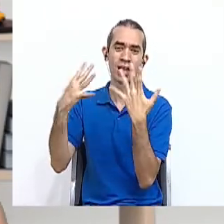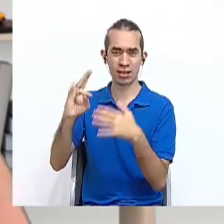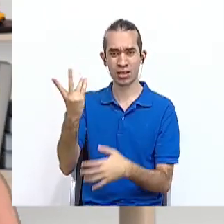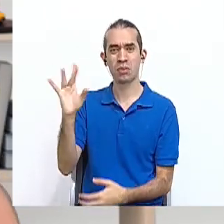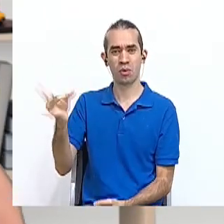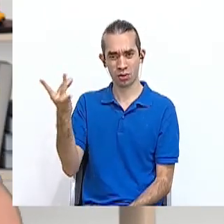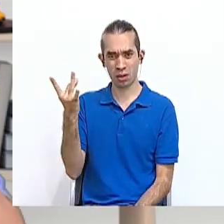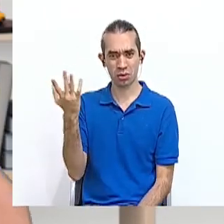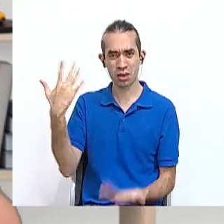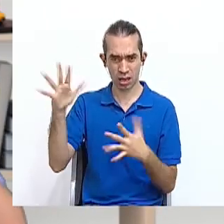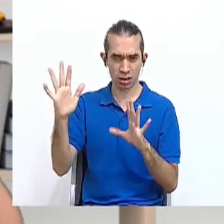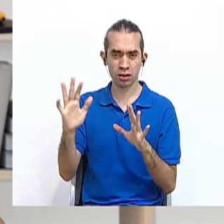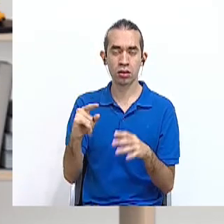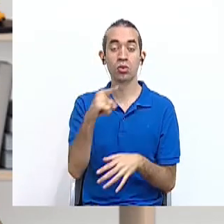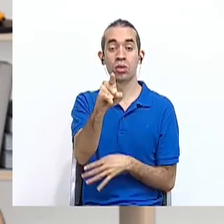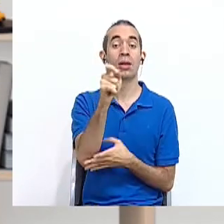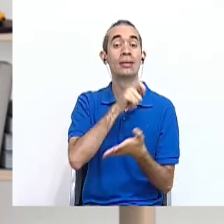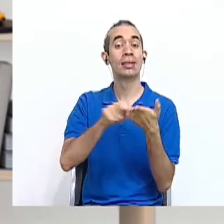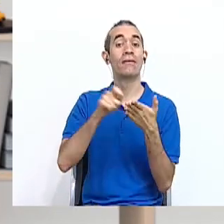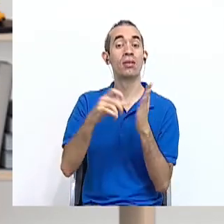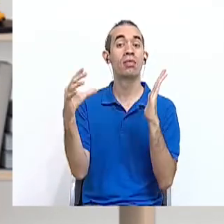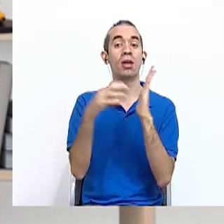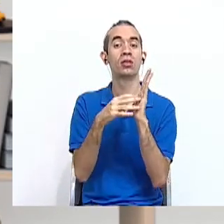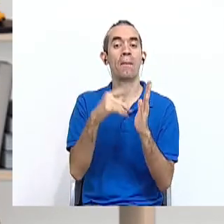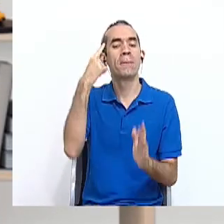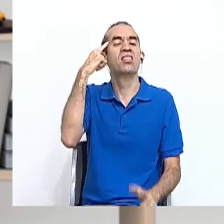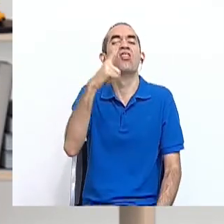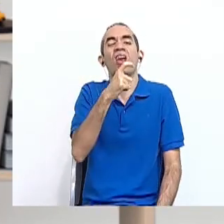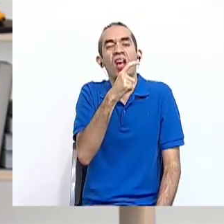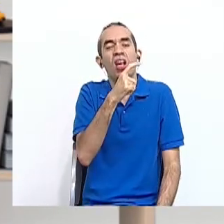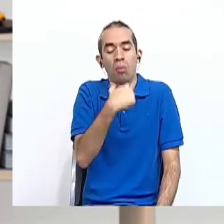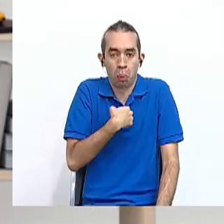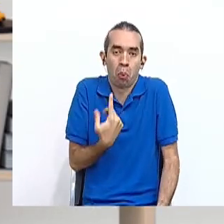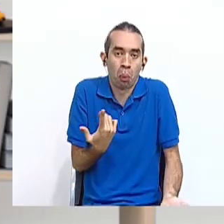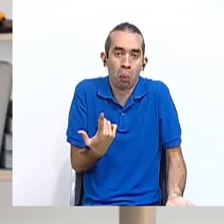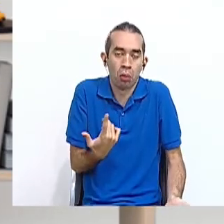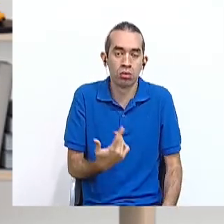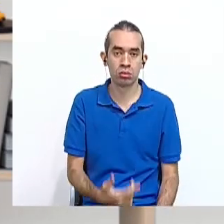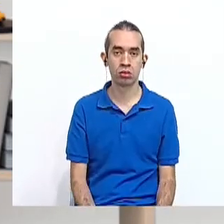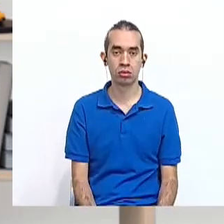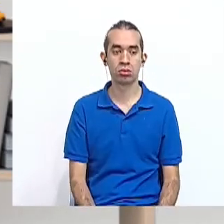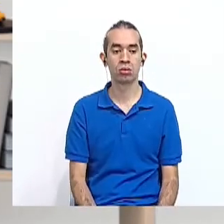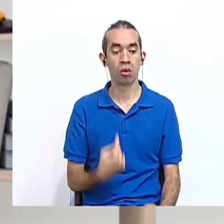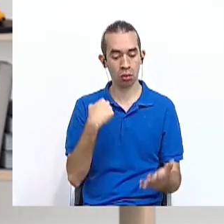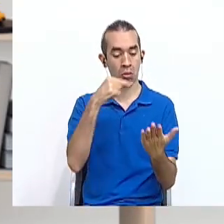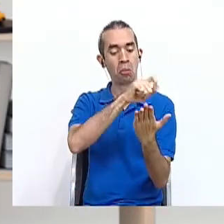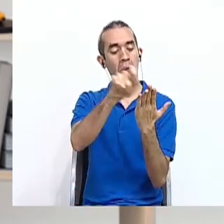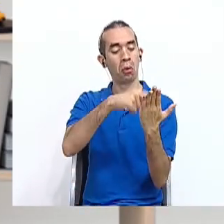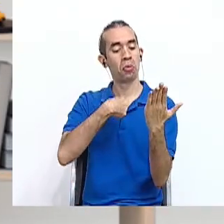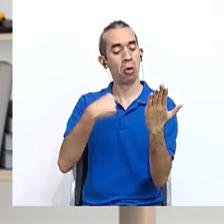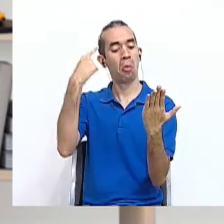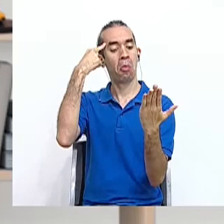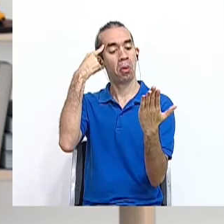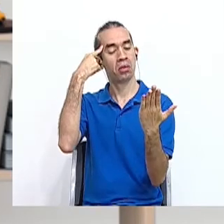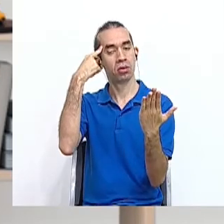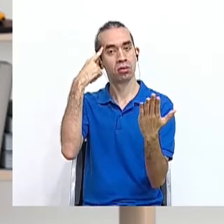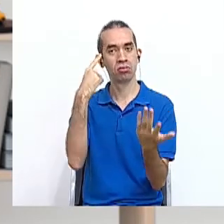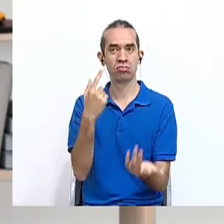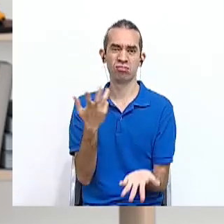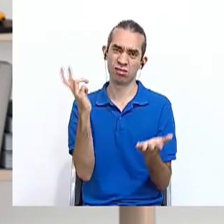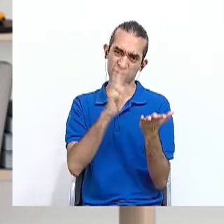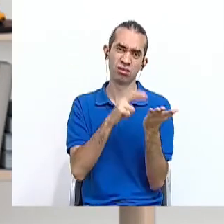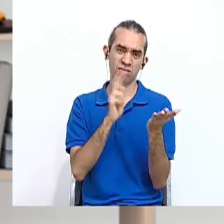octavo. Cuando estoy escribiendo un texto, ¿quién está pensando? Yo. Entonces, si yo digo ahí, yo pienso que, eso es